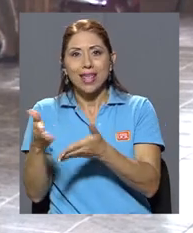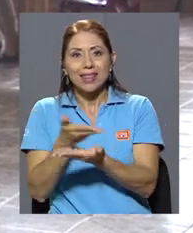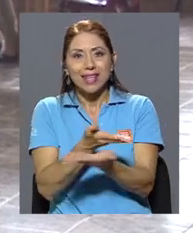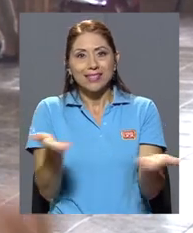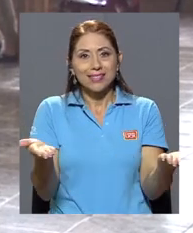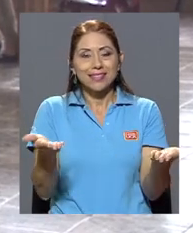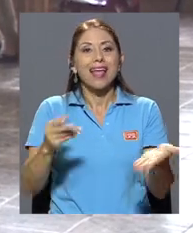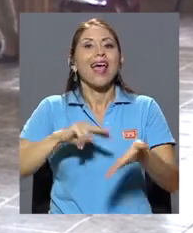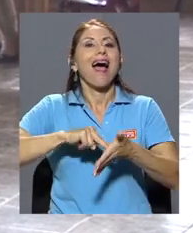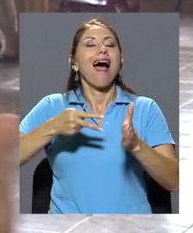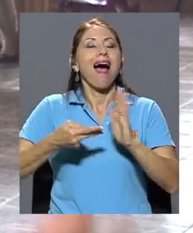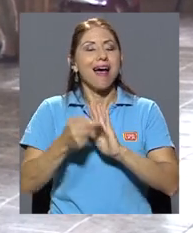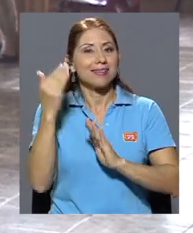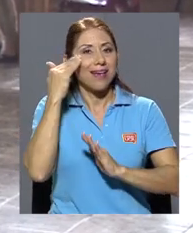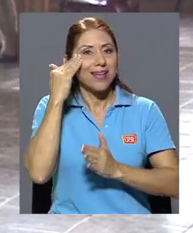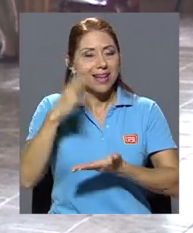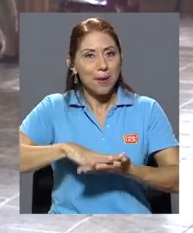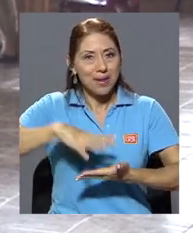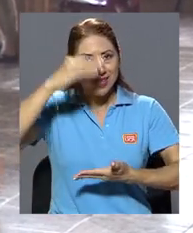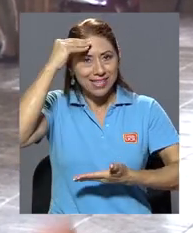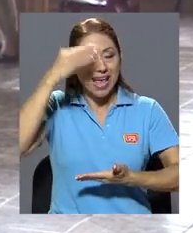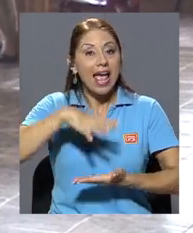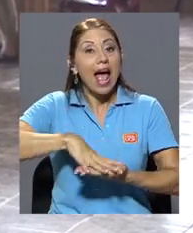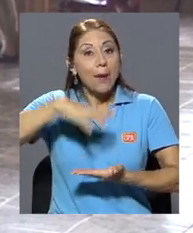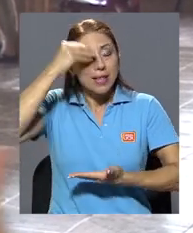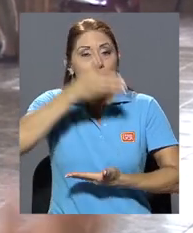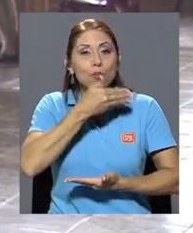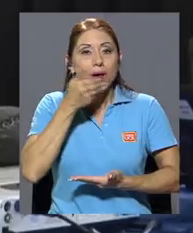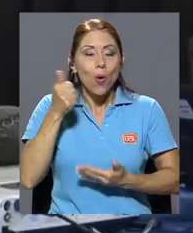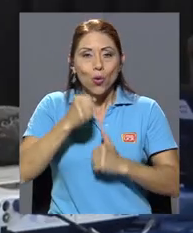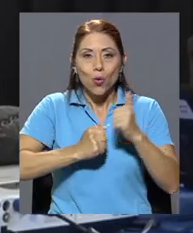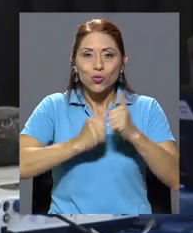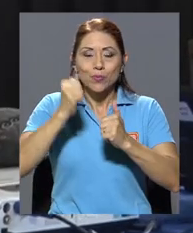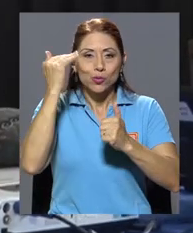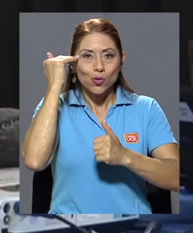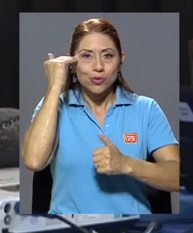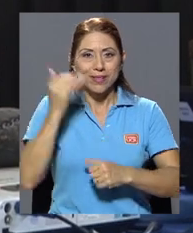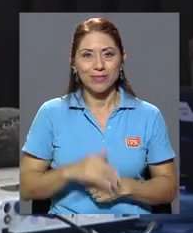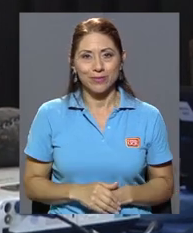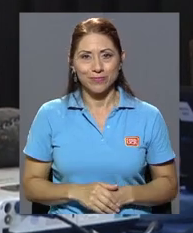convierte en el saber y el aprendizaje, digamos. Es cuando aprendemos mejor, es cuando construimos conocimiento.